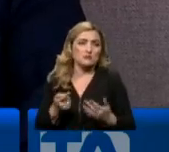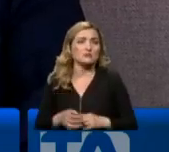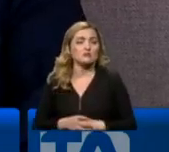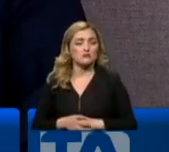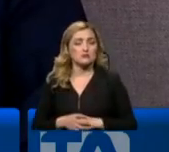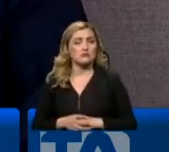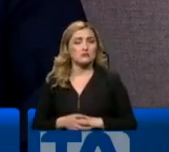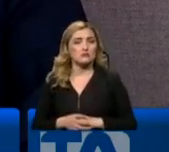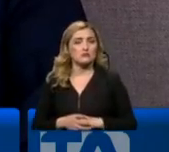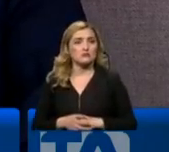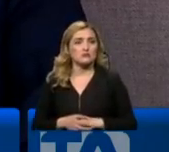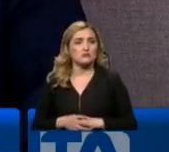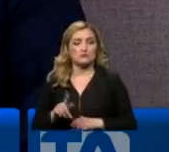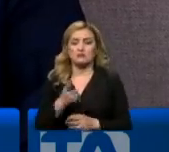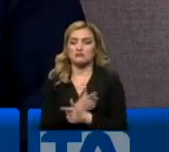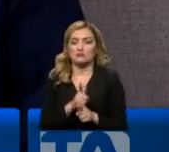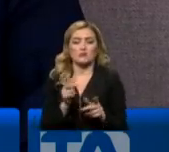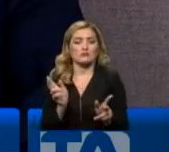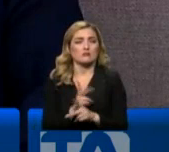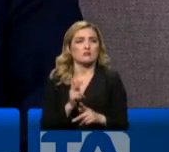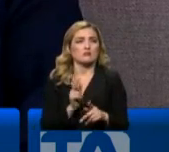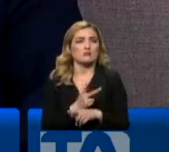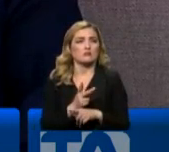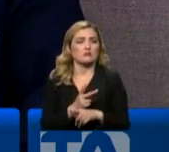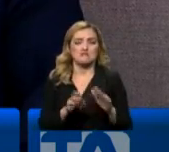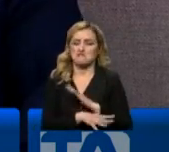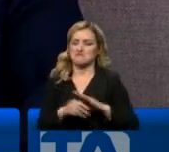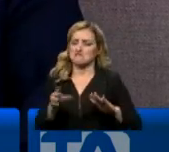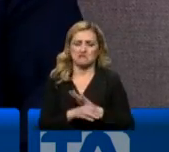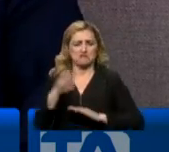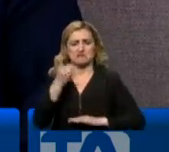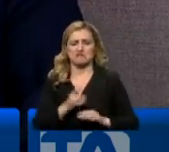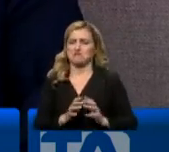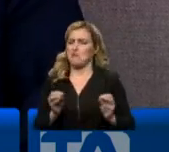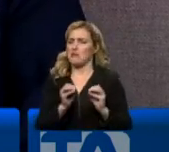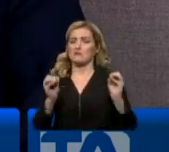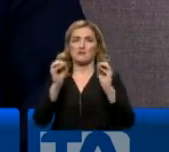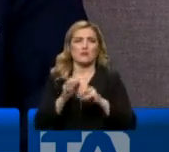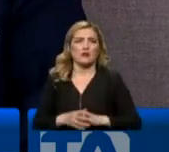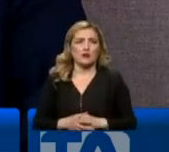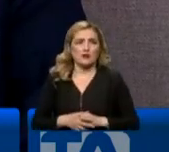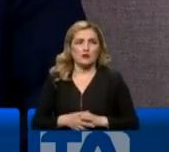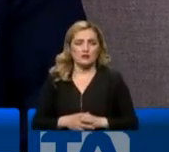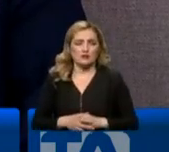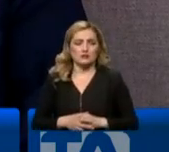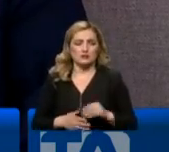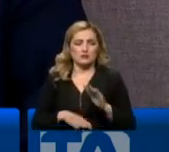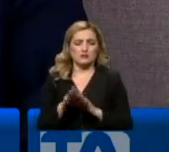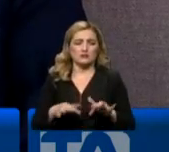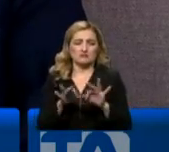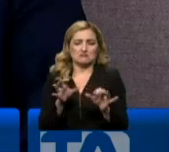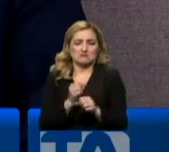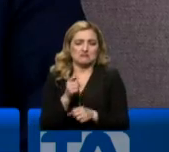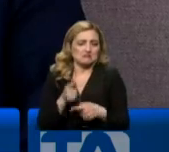que necesita libertad para producir tanto crudo como sea posible. Bueno, en la coyuntura no puede